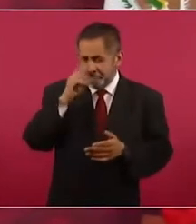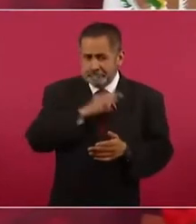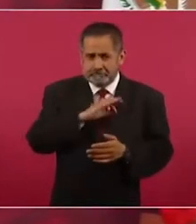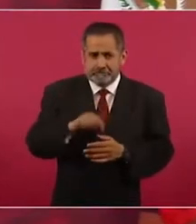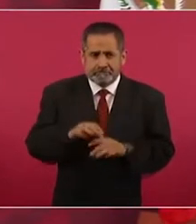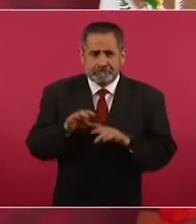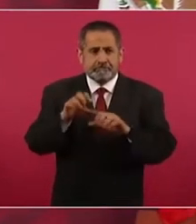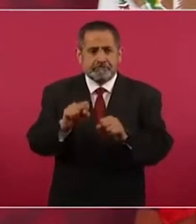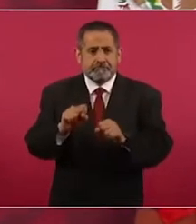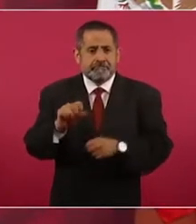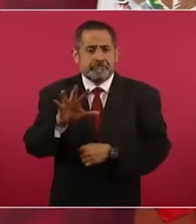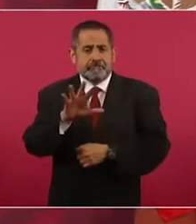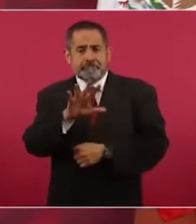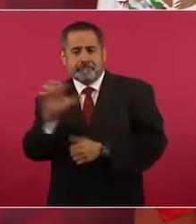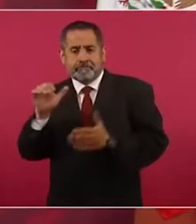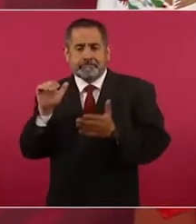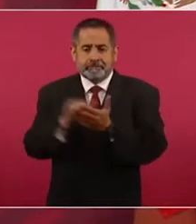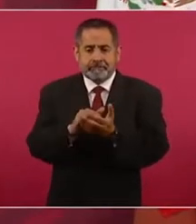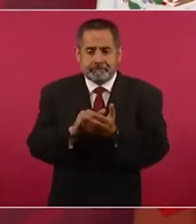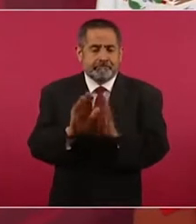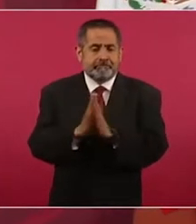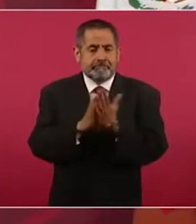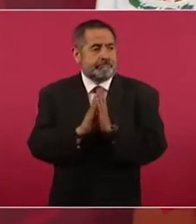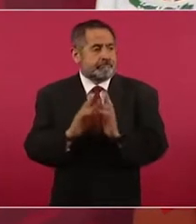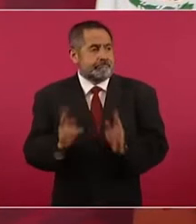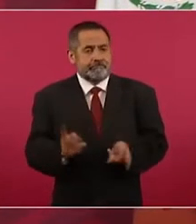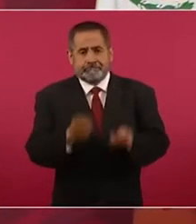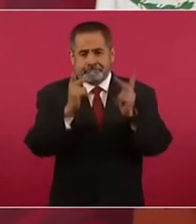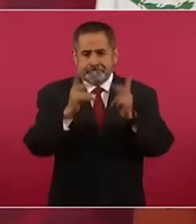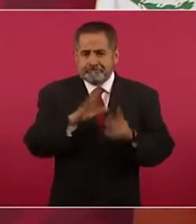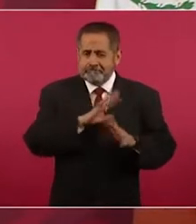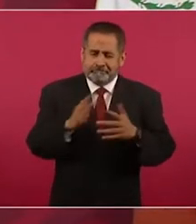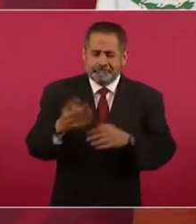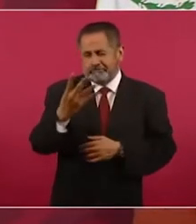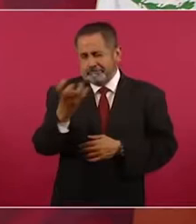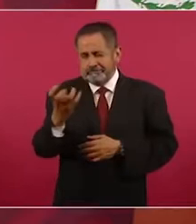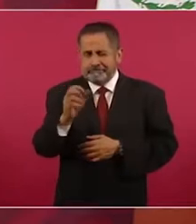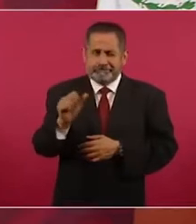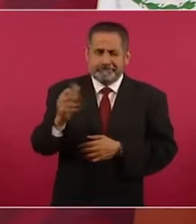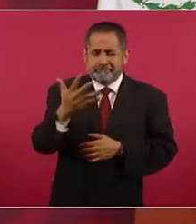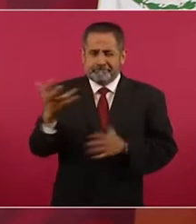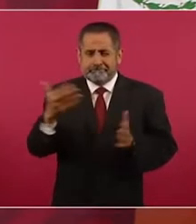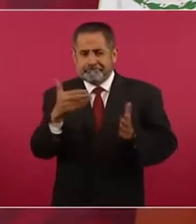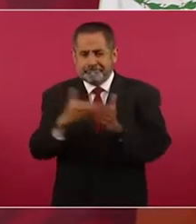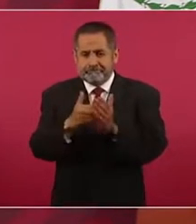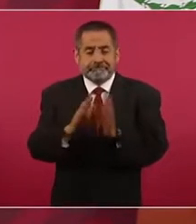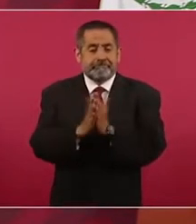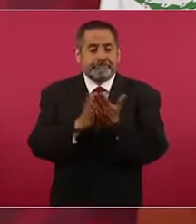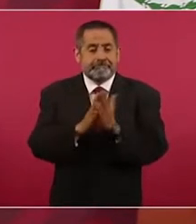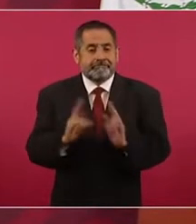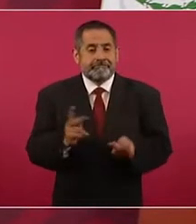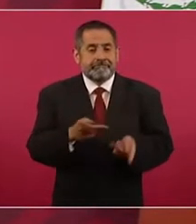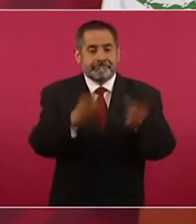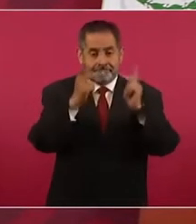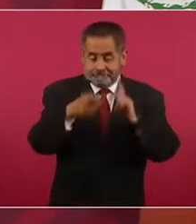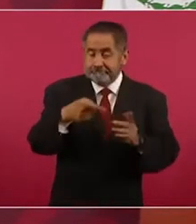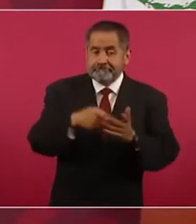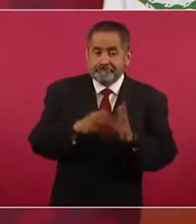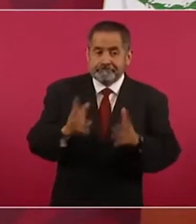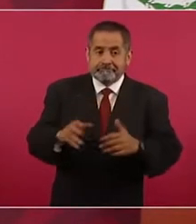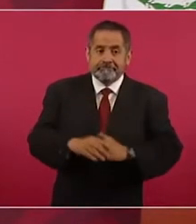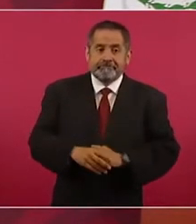cerca de 500,000 ejemplares, de 400,000 a 500,000 ejemplares.